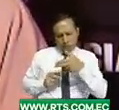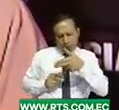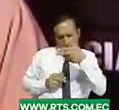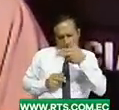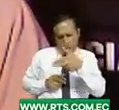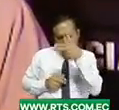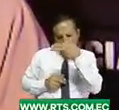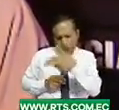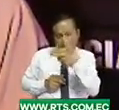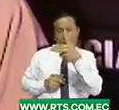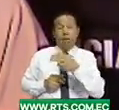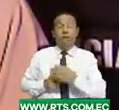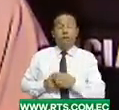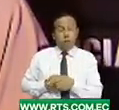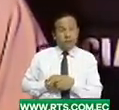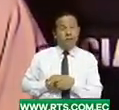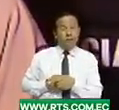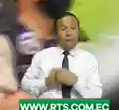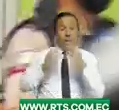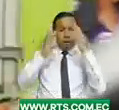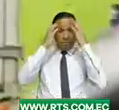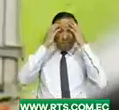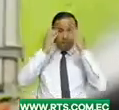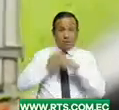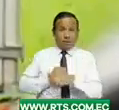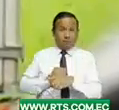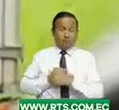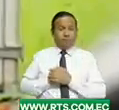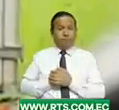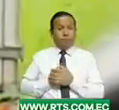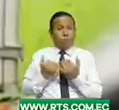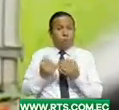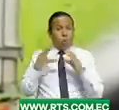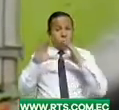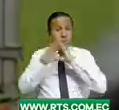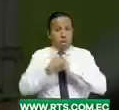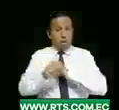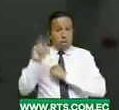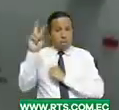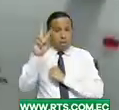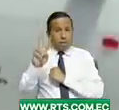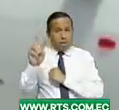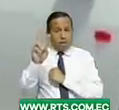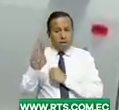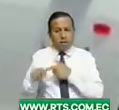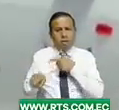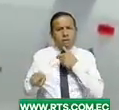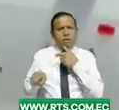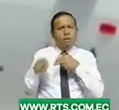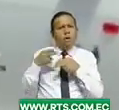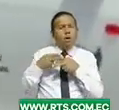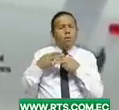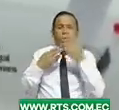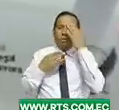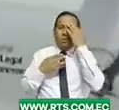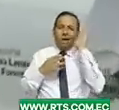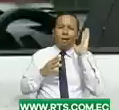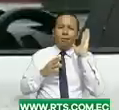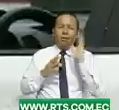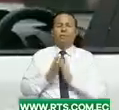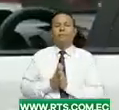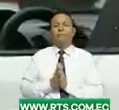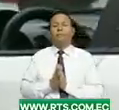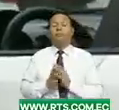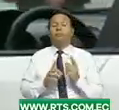en su cabeza. Hasta la noche de ese viernes se desconocía la identidad de ese último caso. Un segundo sicariato presentado en el distrito